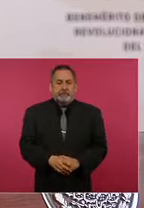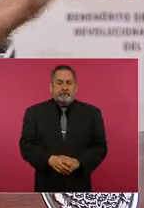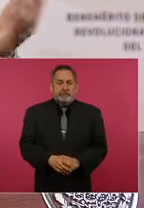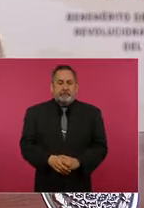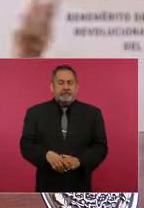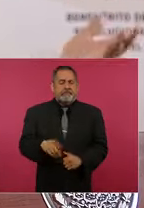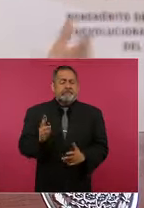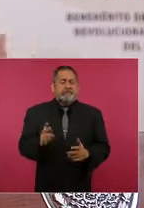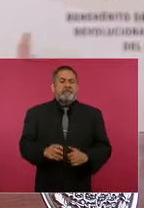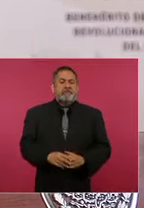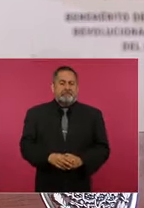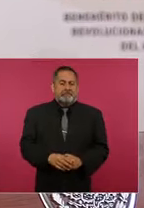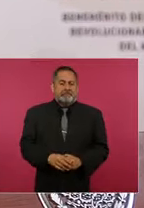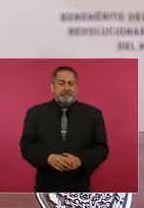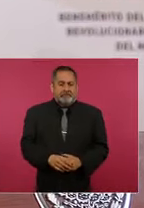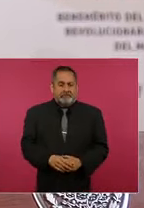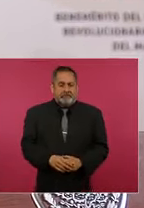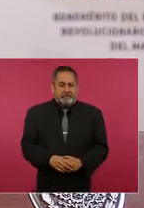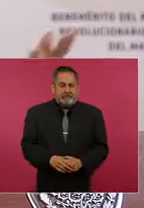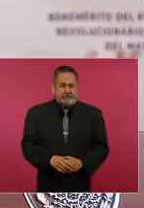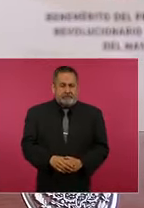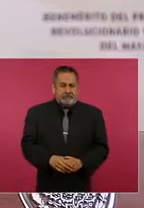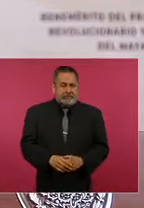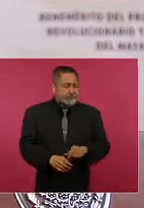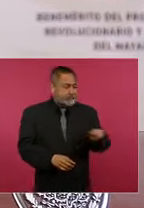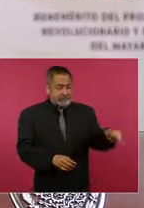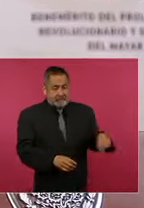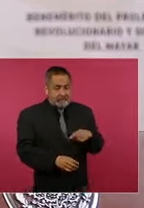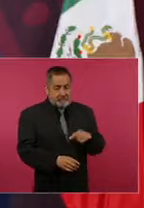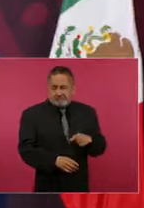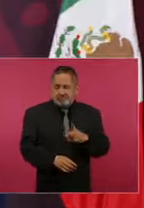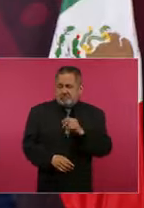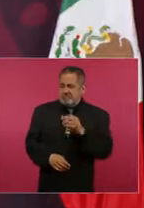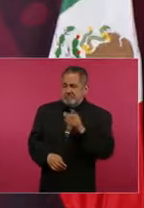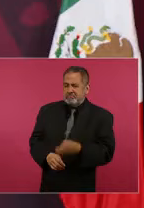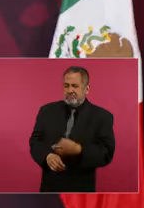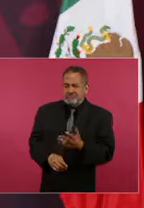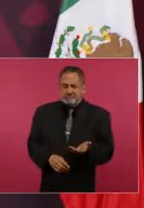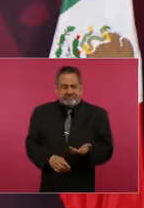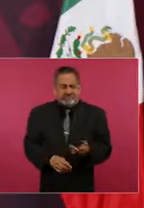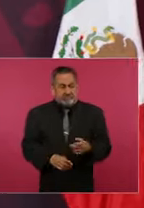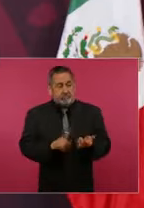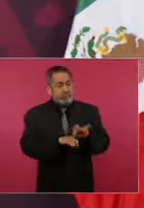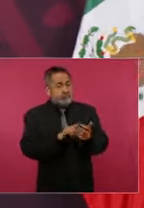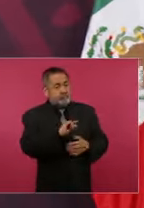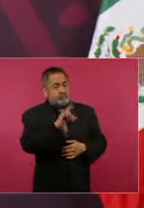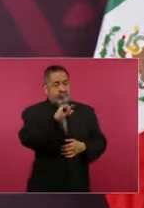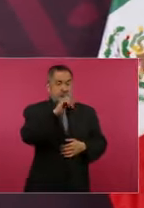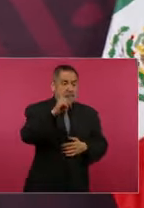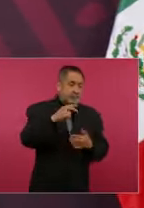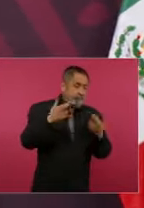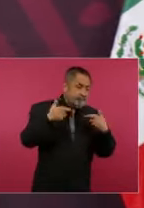Pero eso, ¿cómo lo van a aceptar los académicos